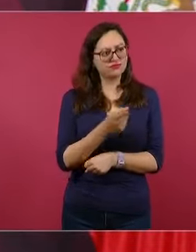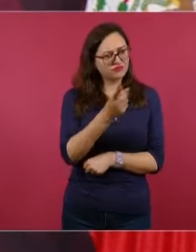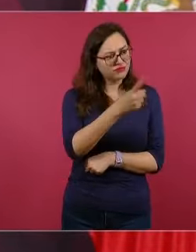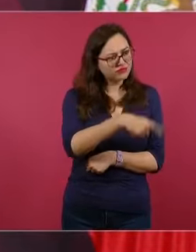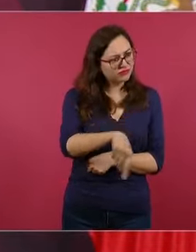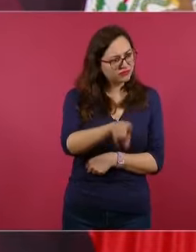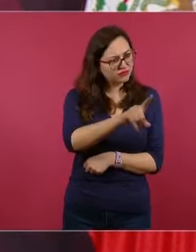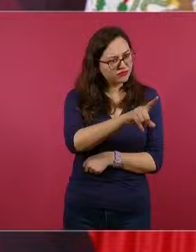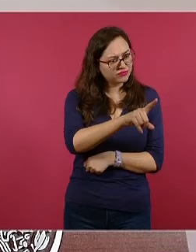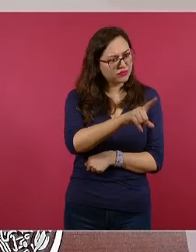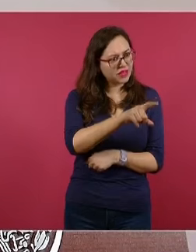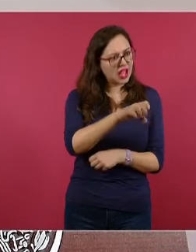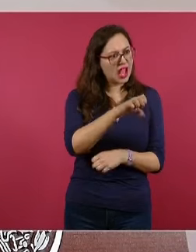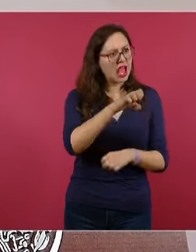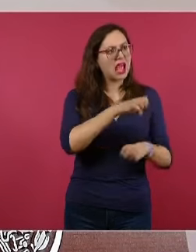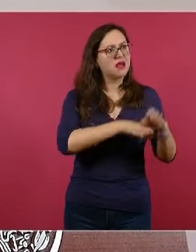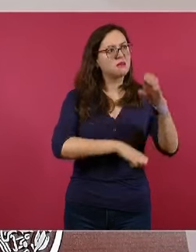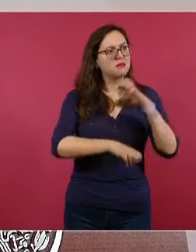grandes